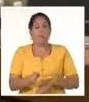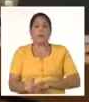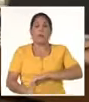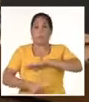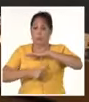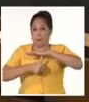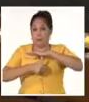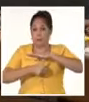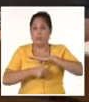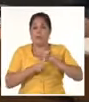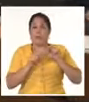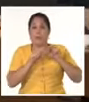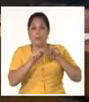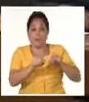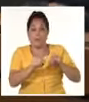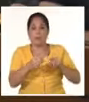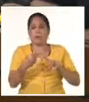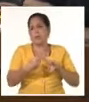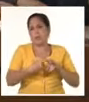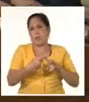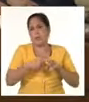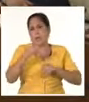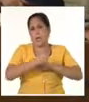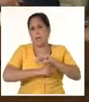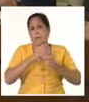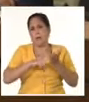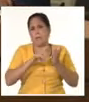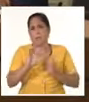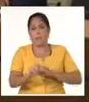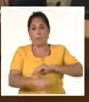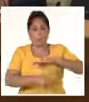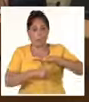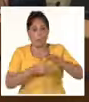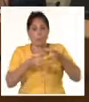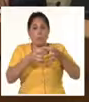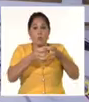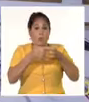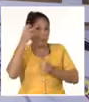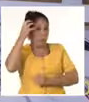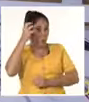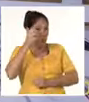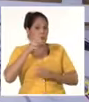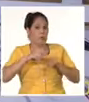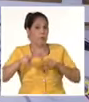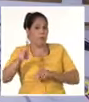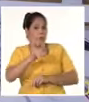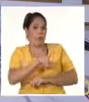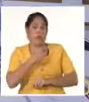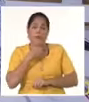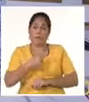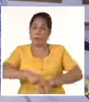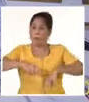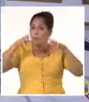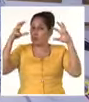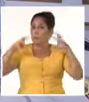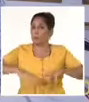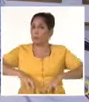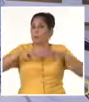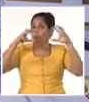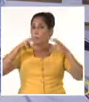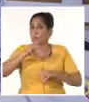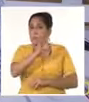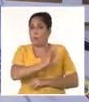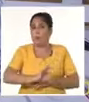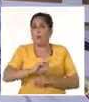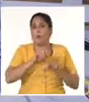Olguín Joel keo Ruiz informó sobre las incidencias de las lluvias en el norte oriental de